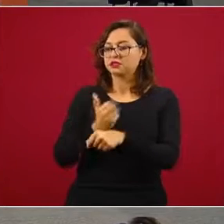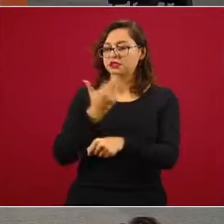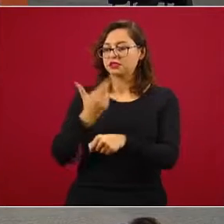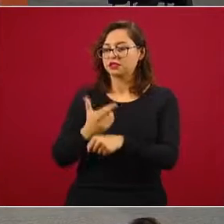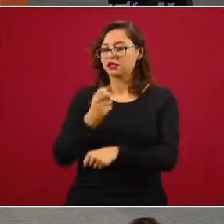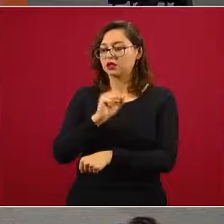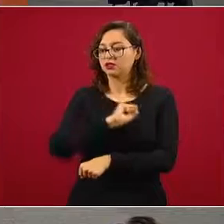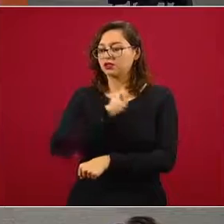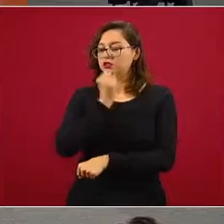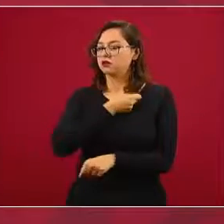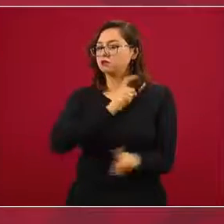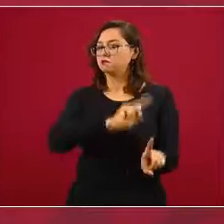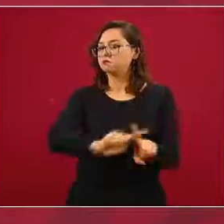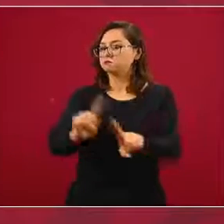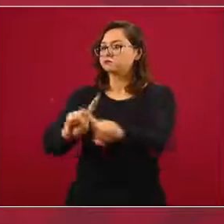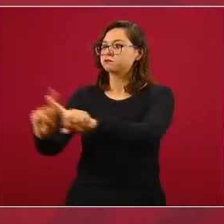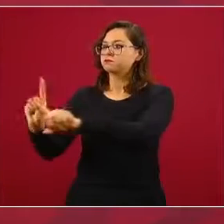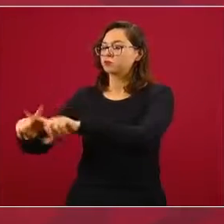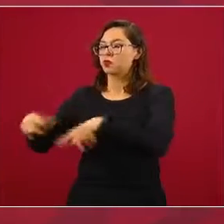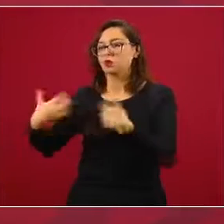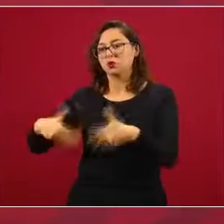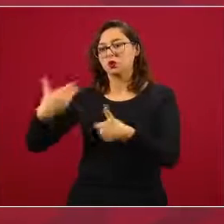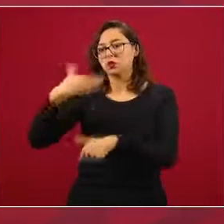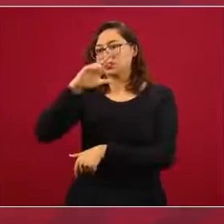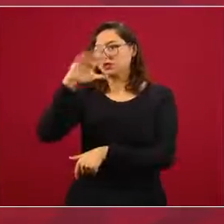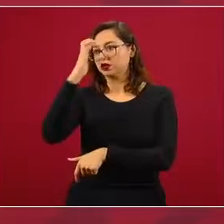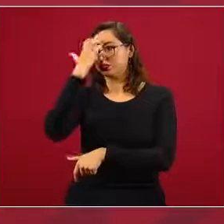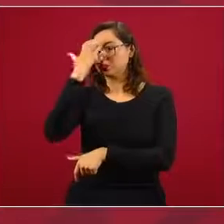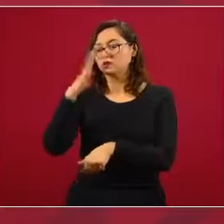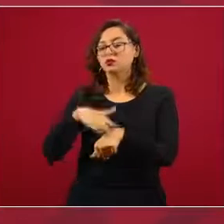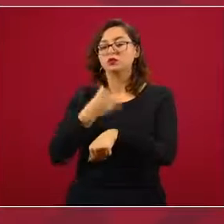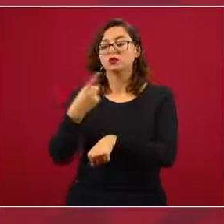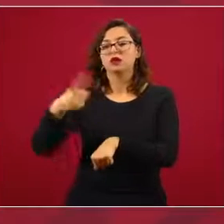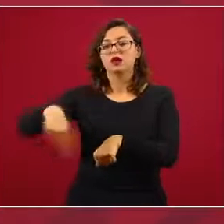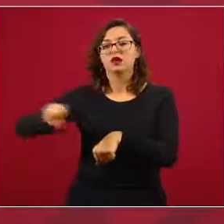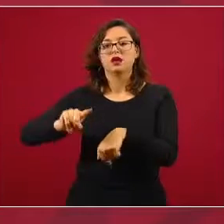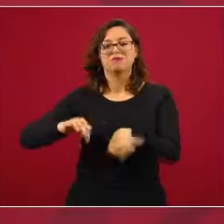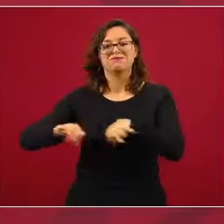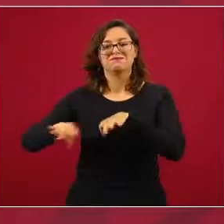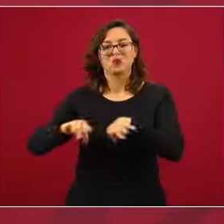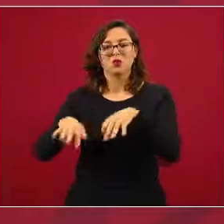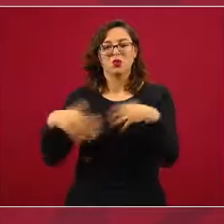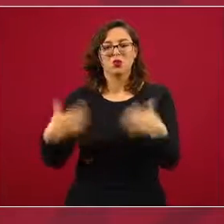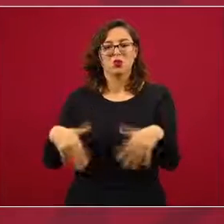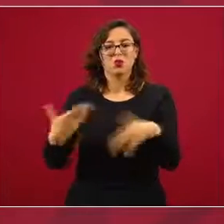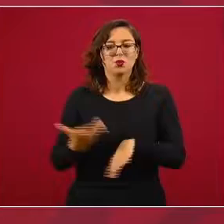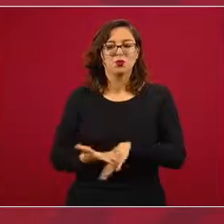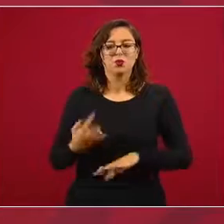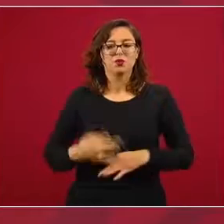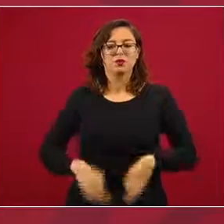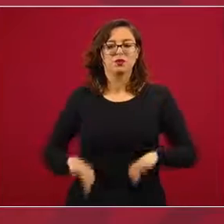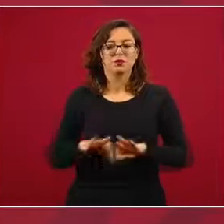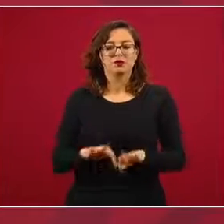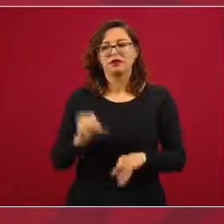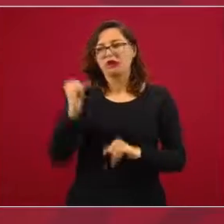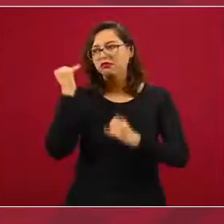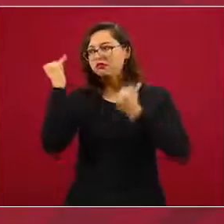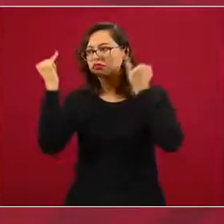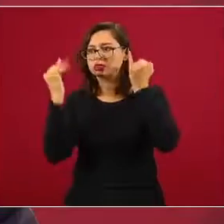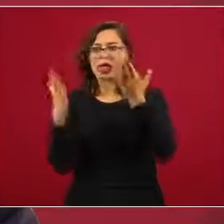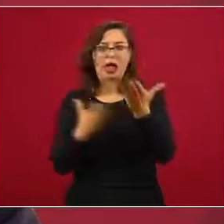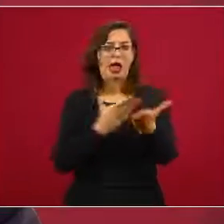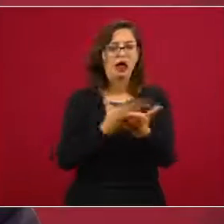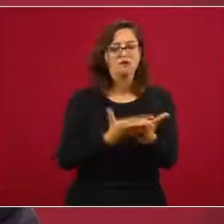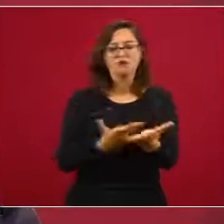secretarios de salud que hicieron un trabajo muy contributivo, muy destacado en aportar ideas,